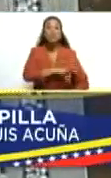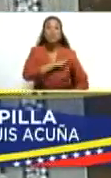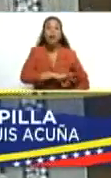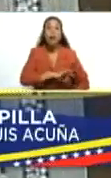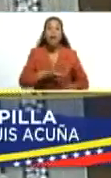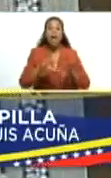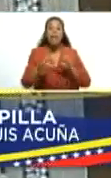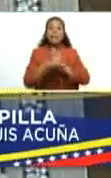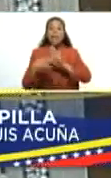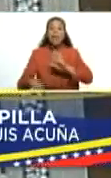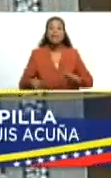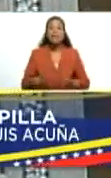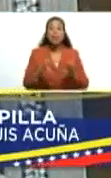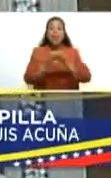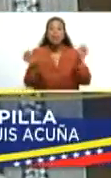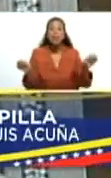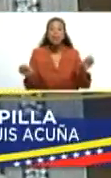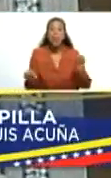derechos educativos.